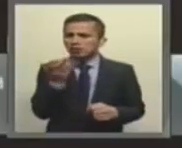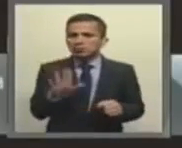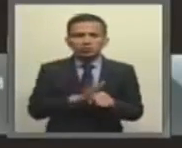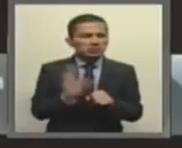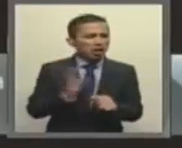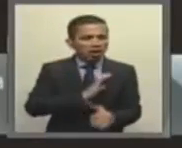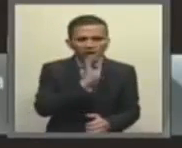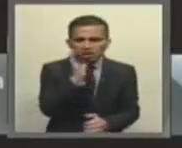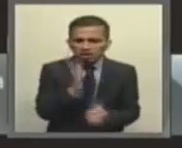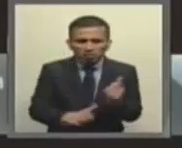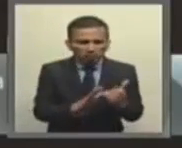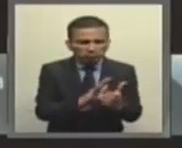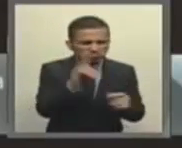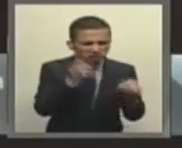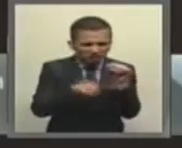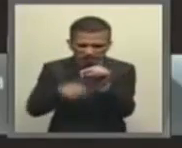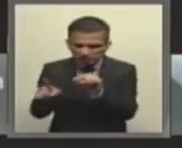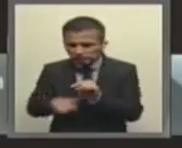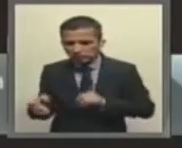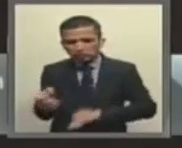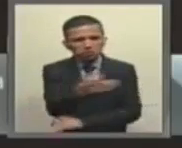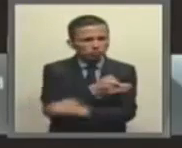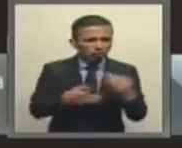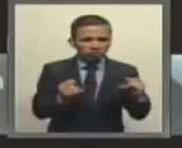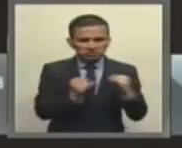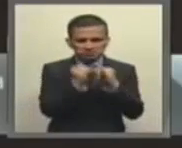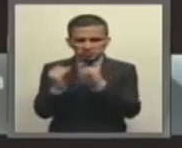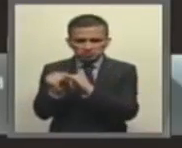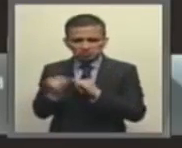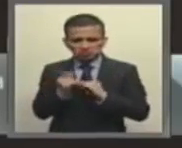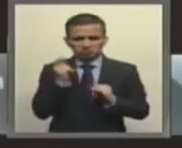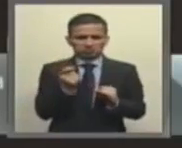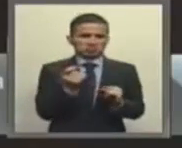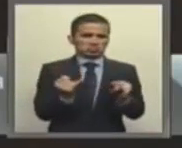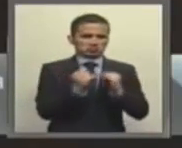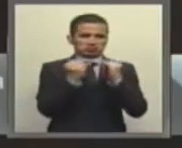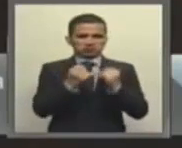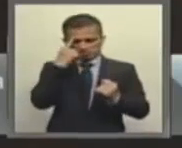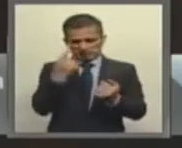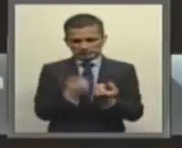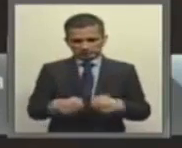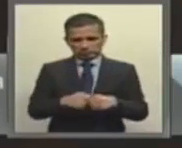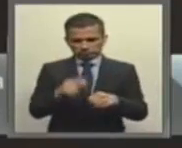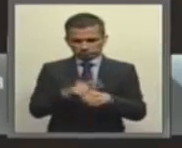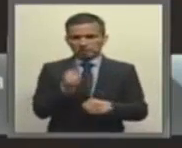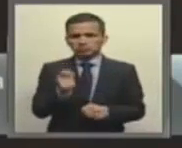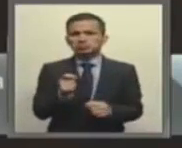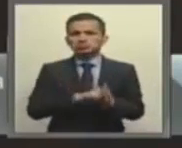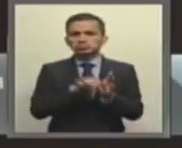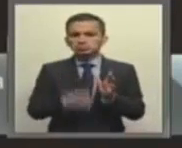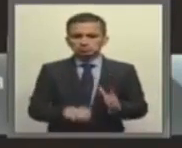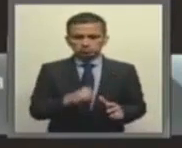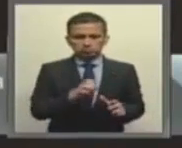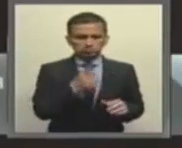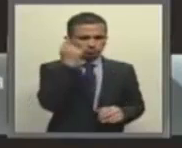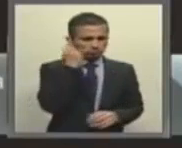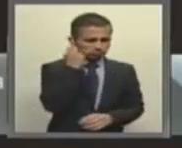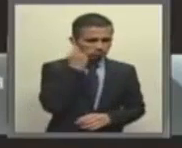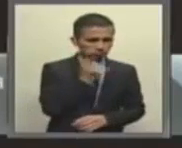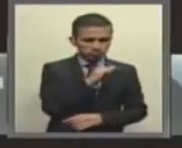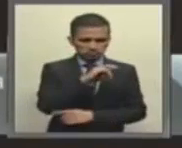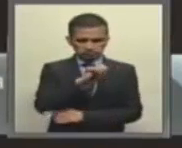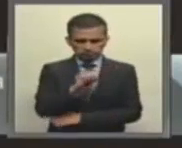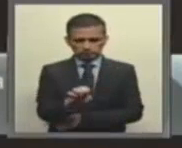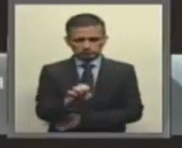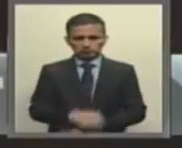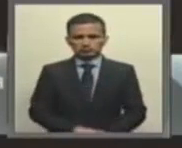vestigio institucional de una instancia de representación social como lo es Pensioniste. La